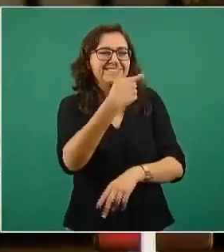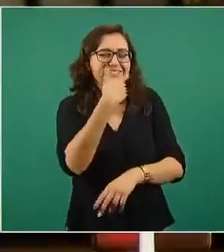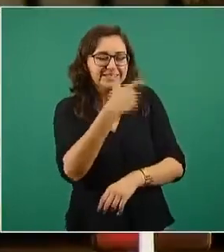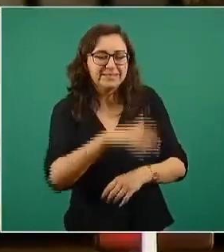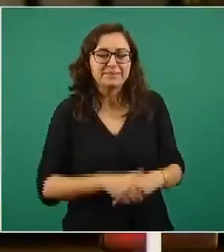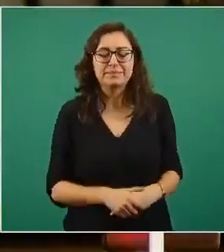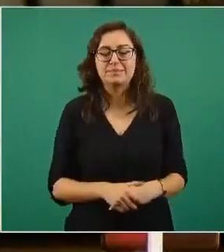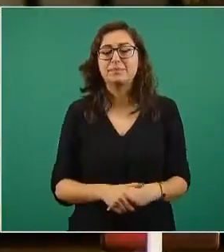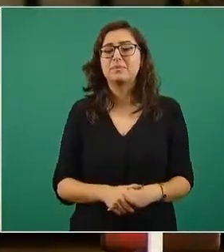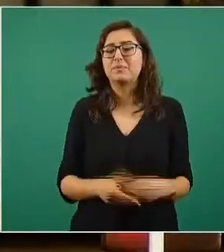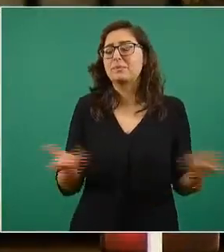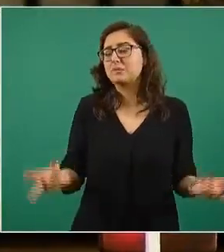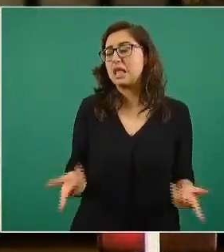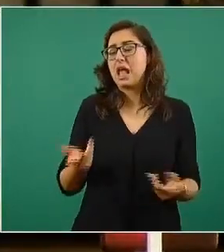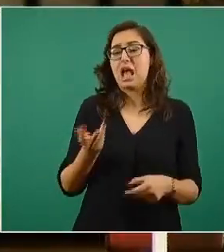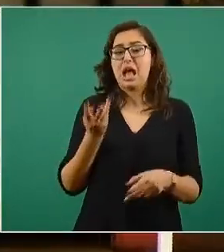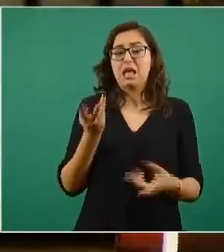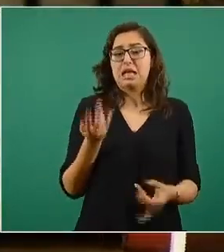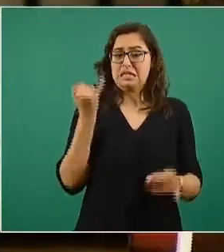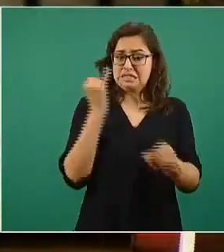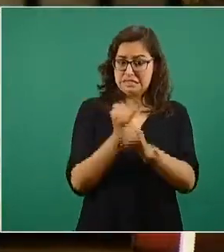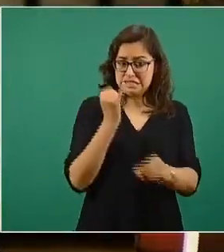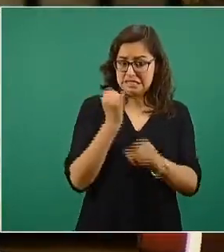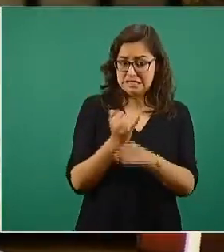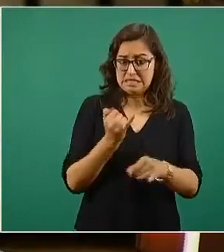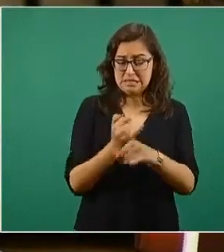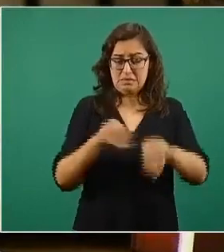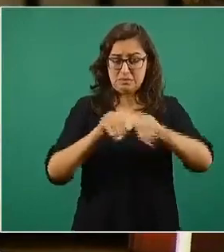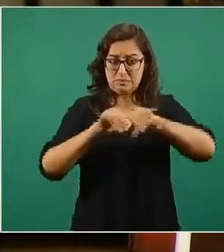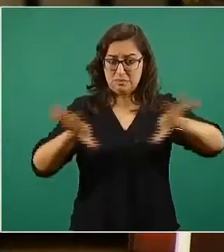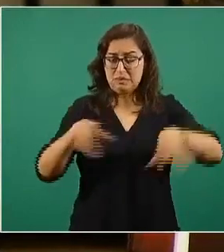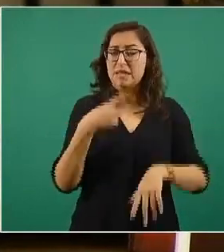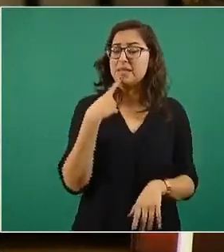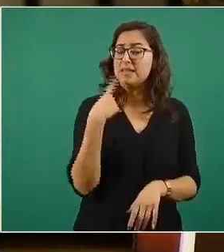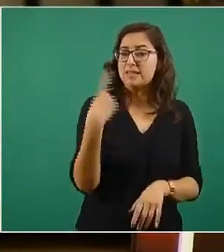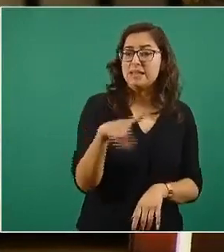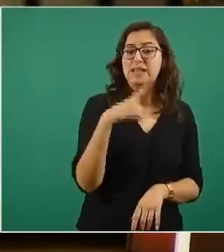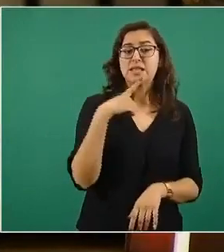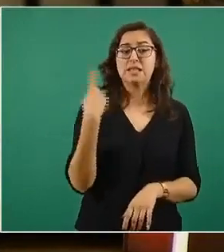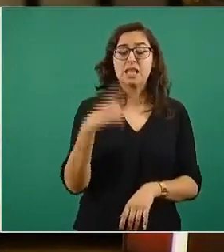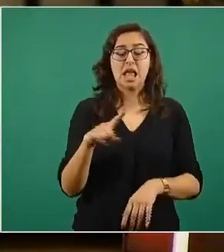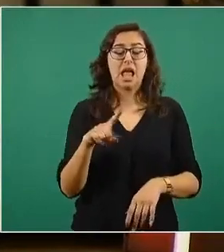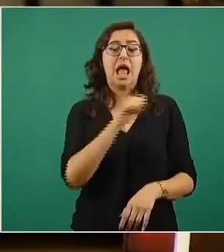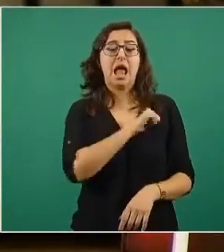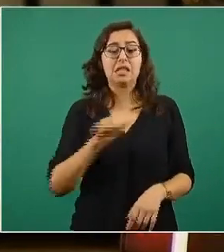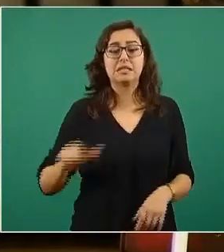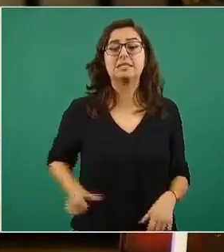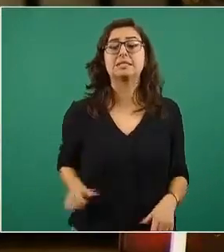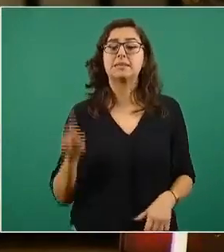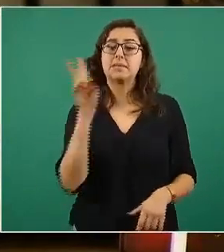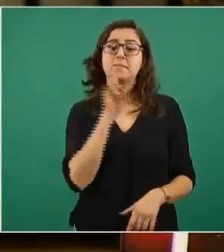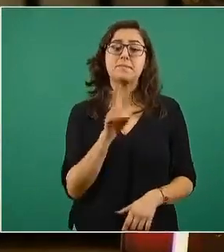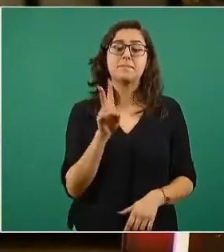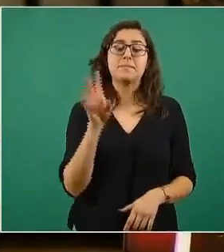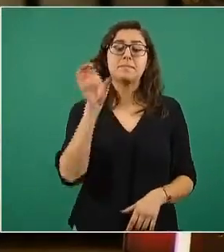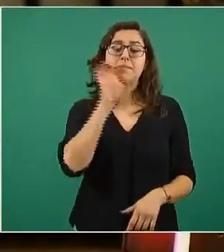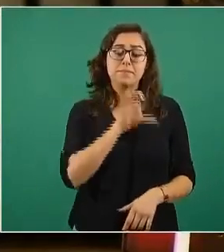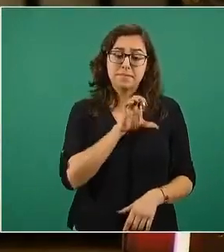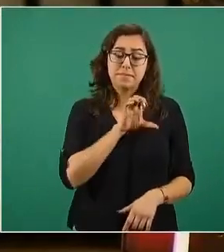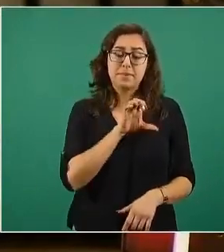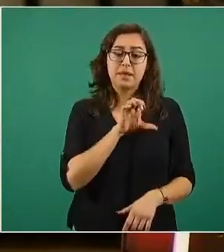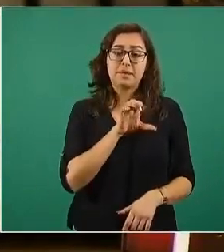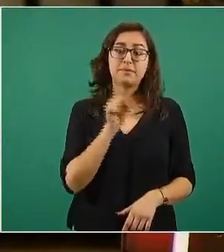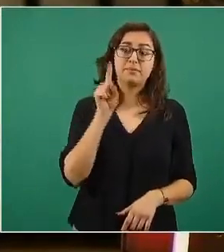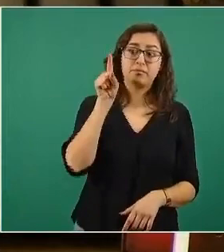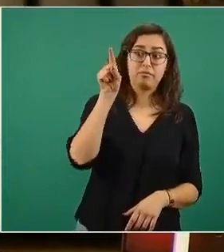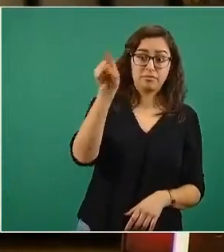¿no? Una de ellas, la primera es en la alcaldía de Venustiano Carranza. Si bien ahorita el alcalde ha dicho que no